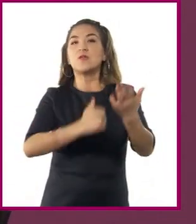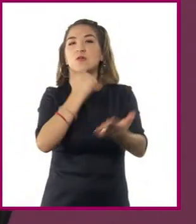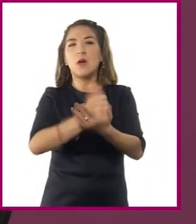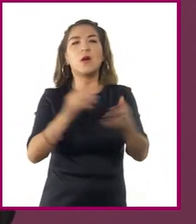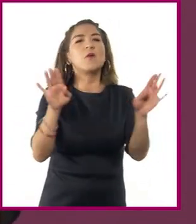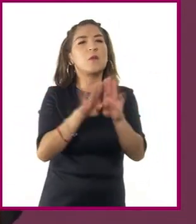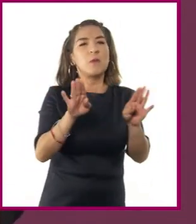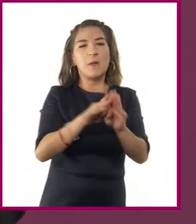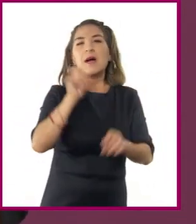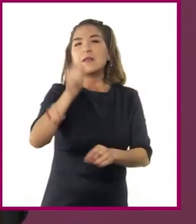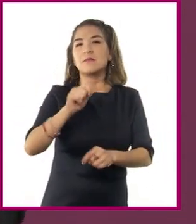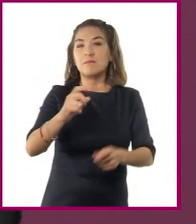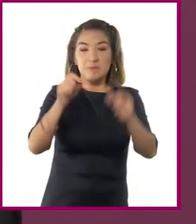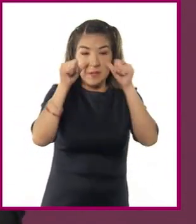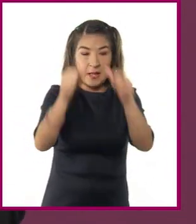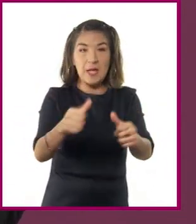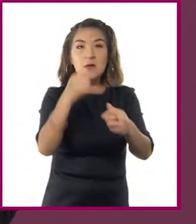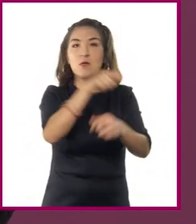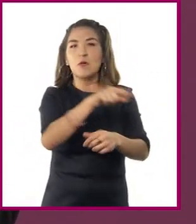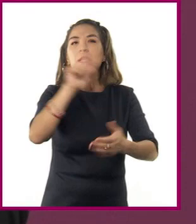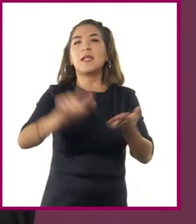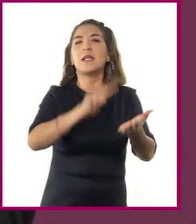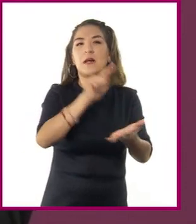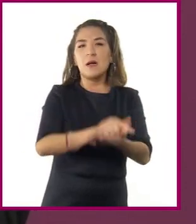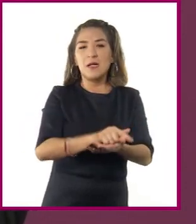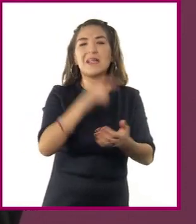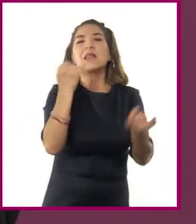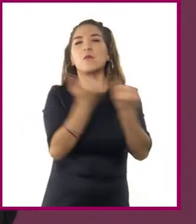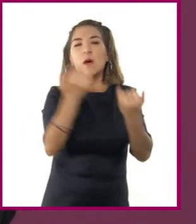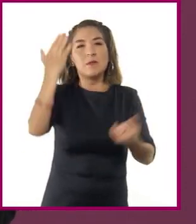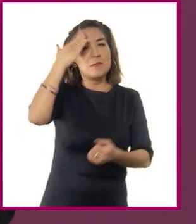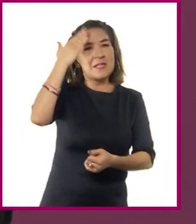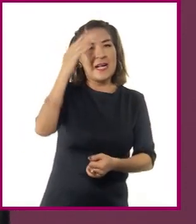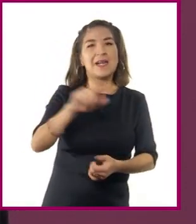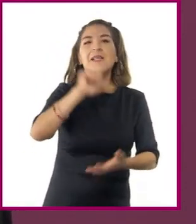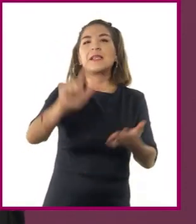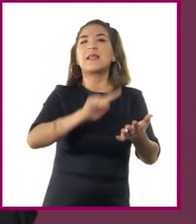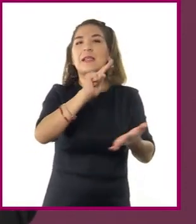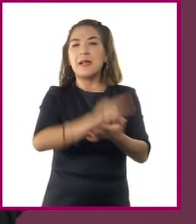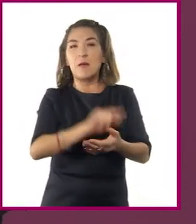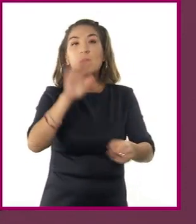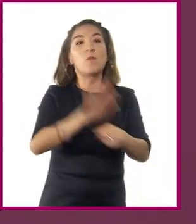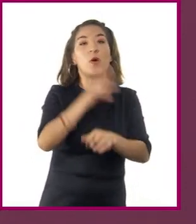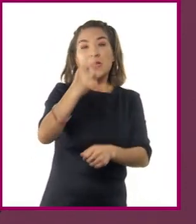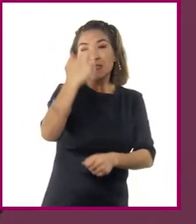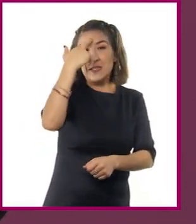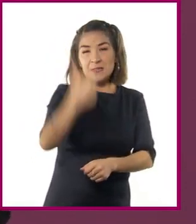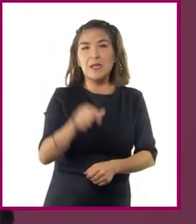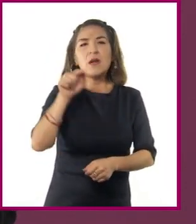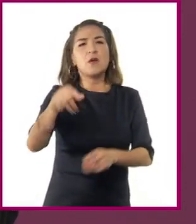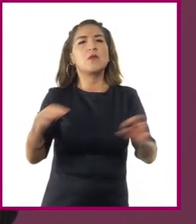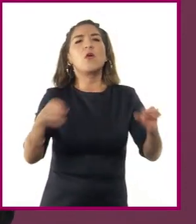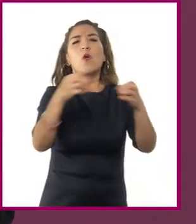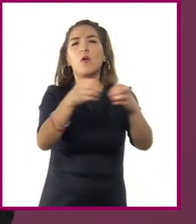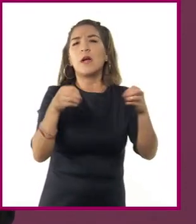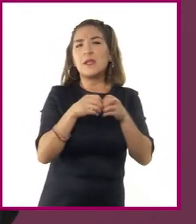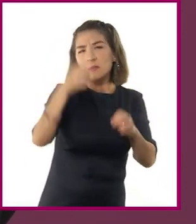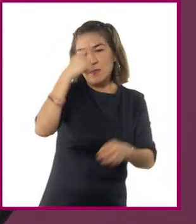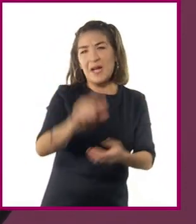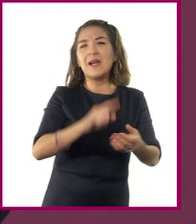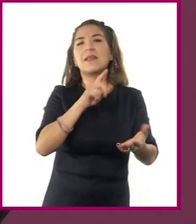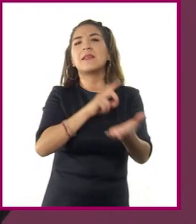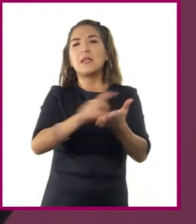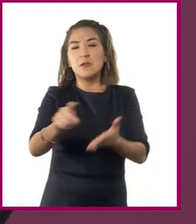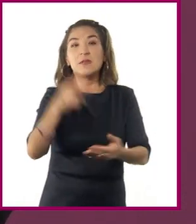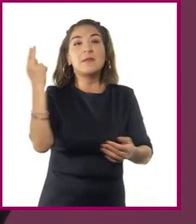garantizados por la ley, lo cual se vincula al principio de legalidad. Es por ello que en el Estado de Derecho se necesita que